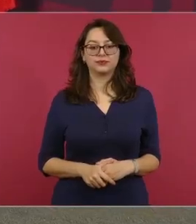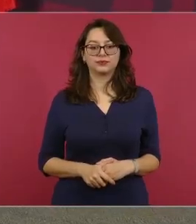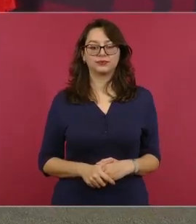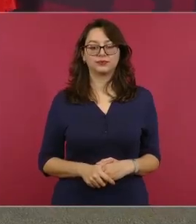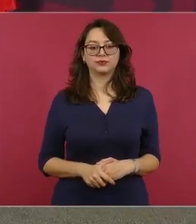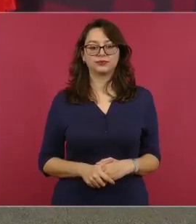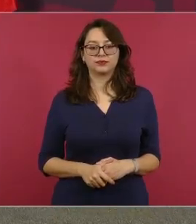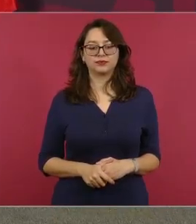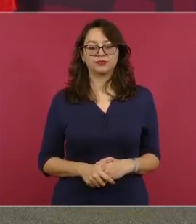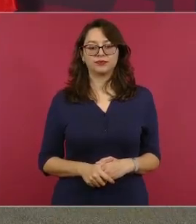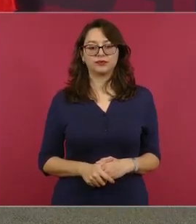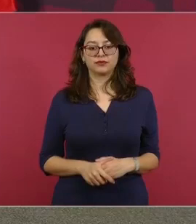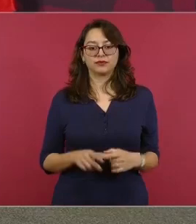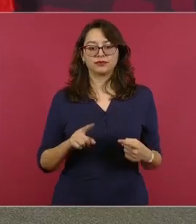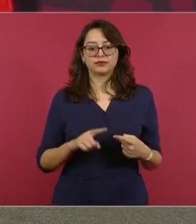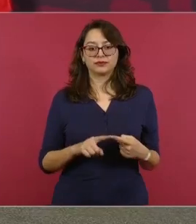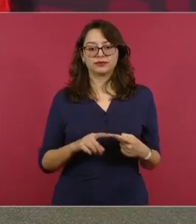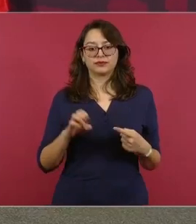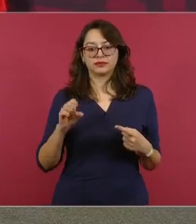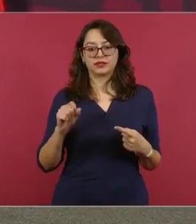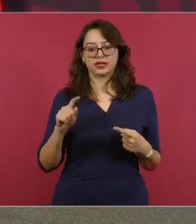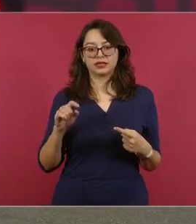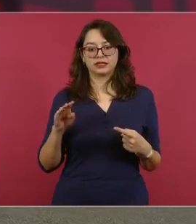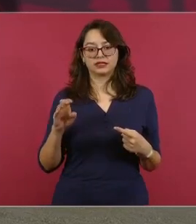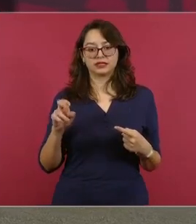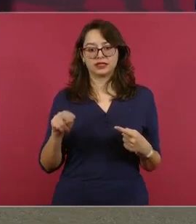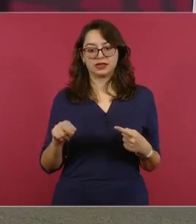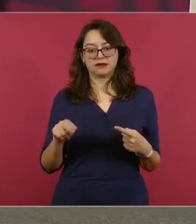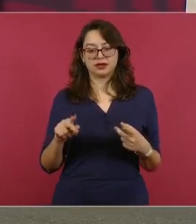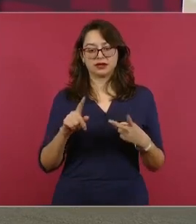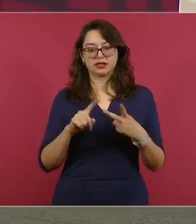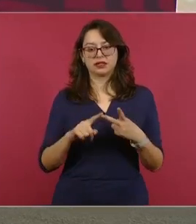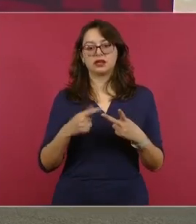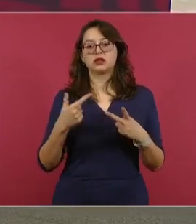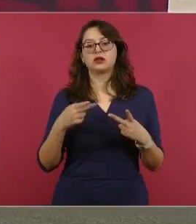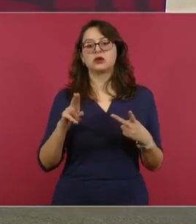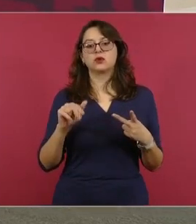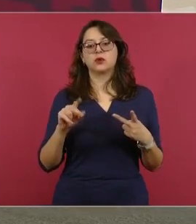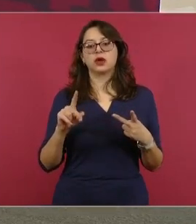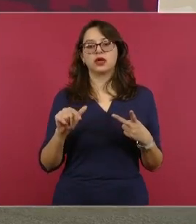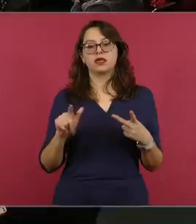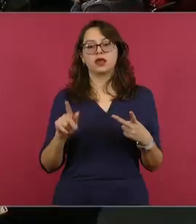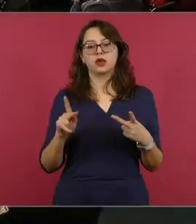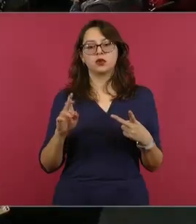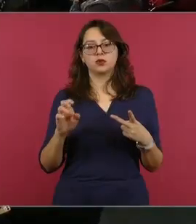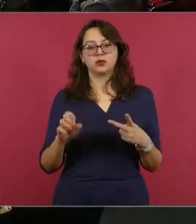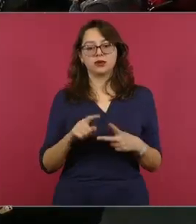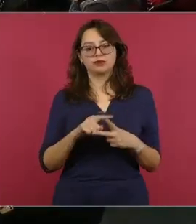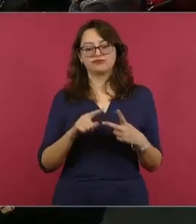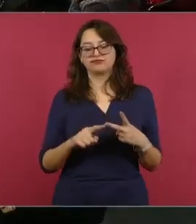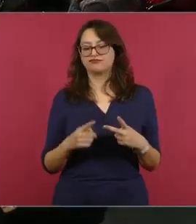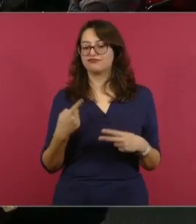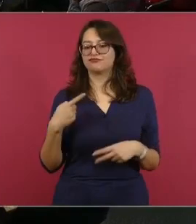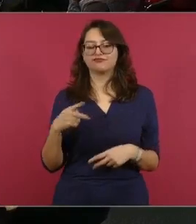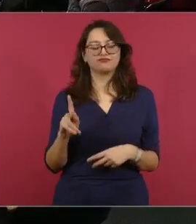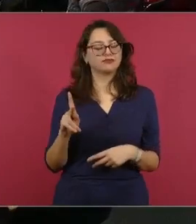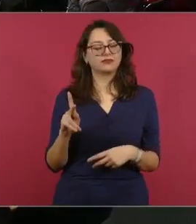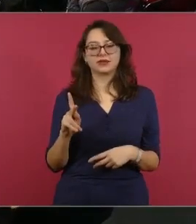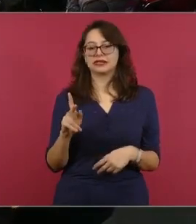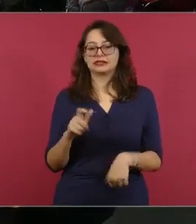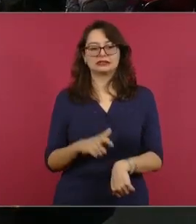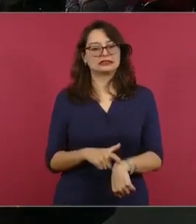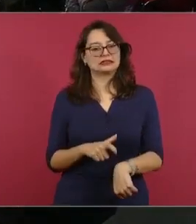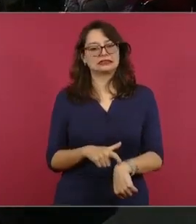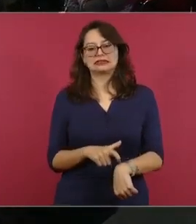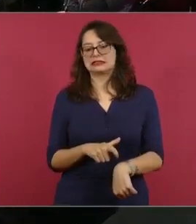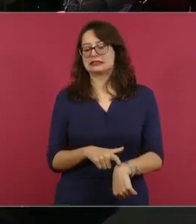Es que tenemos aquí a Esteban Durán y a Guadalupe Herrera. Pero es que